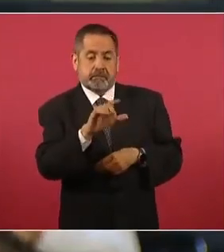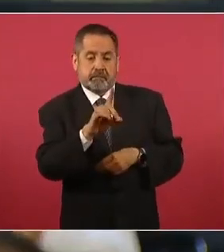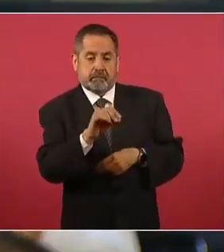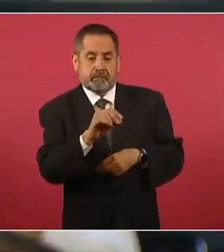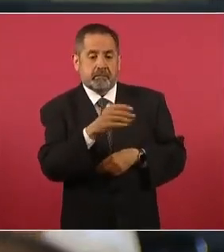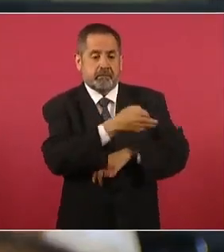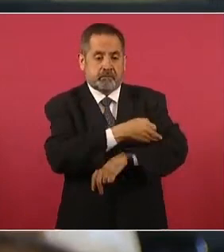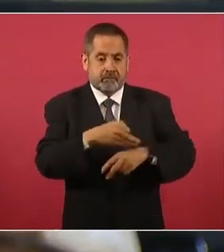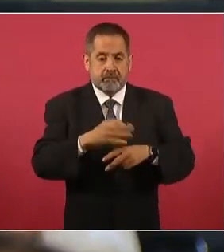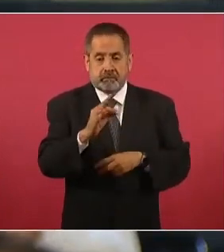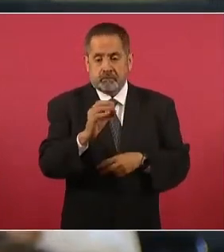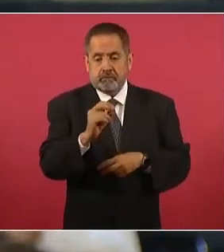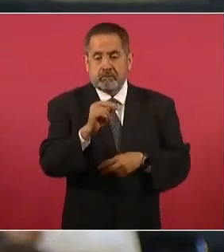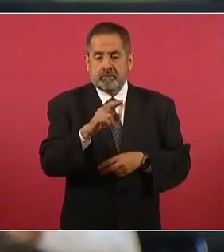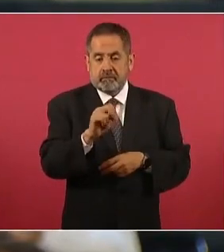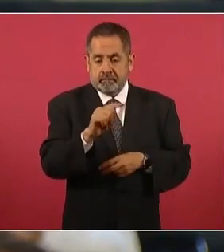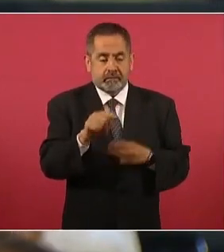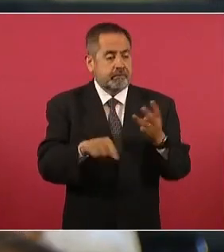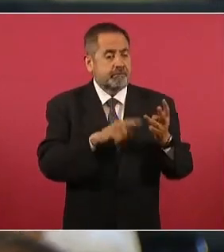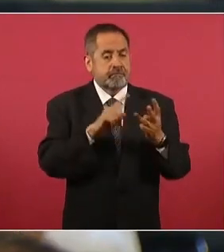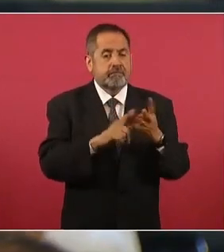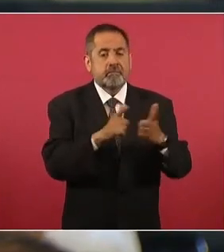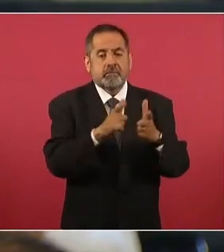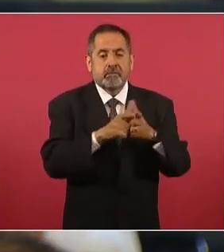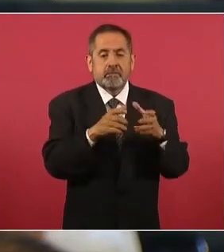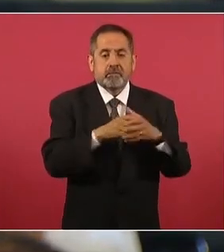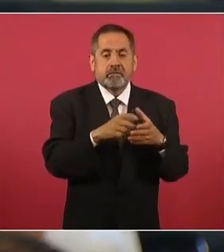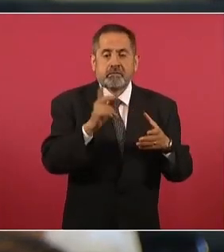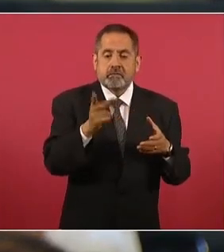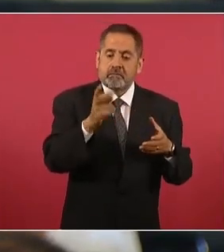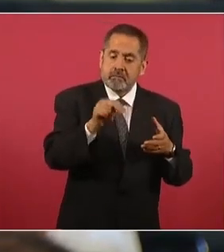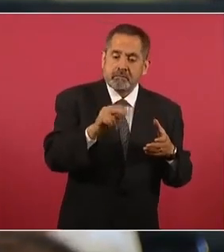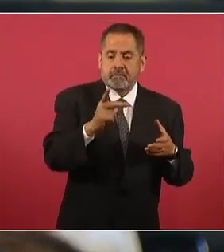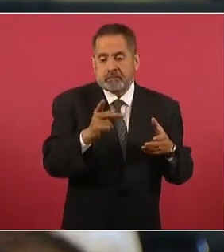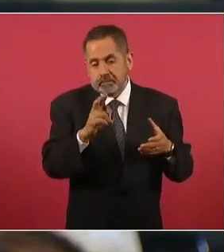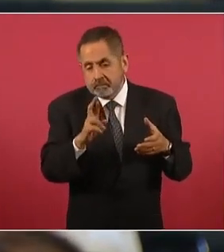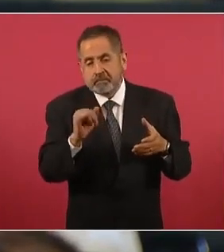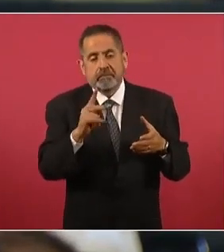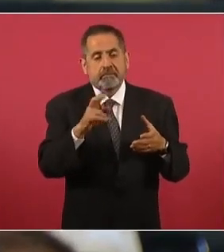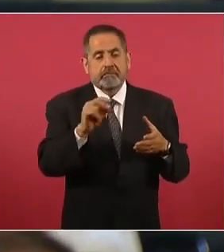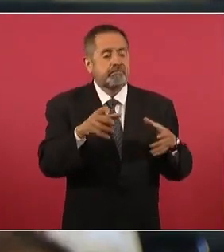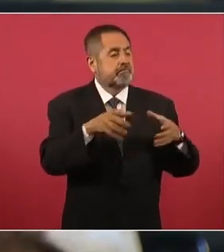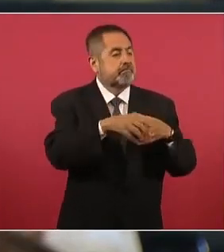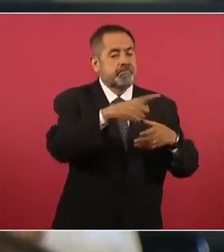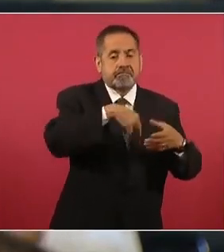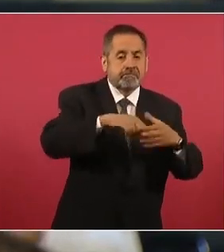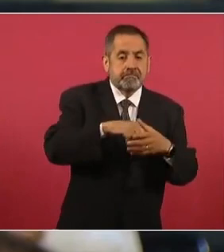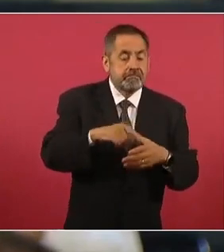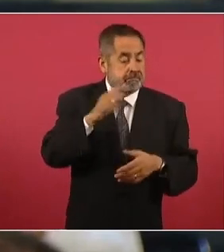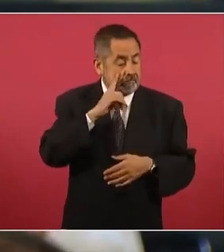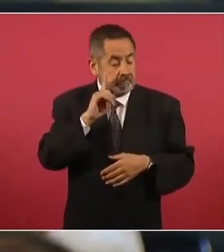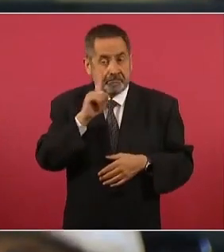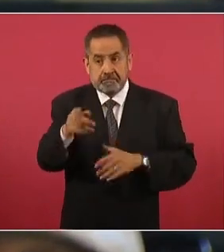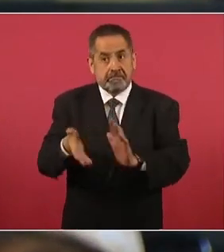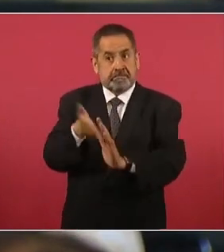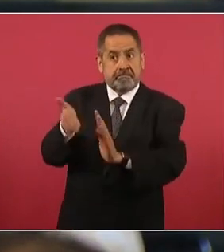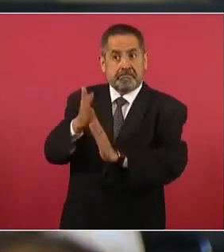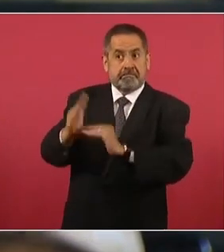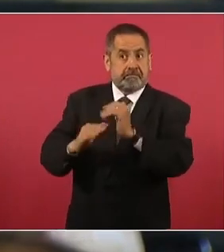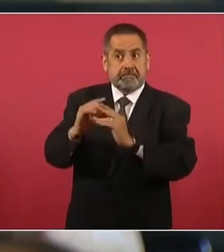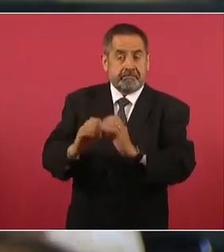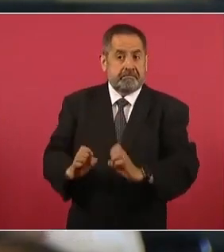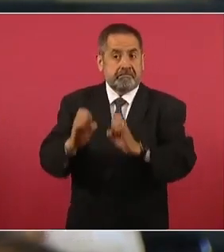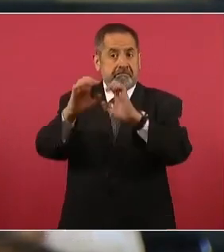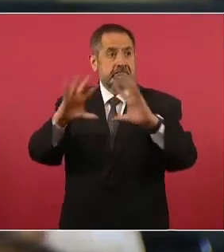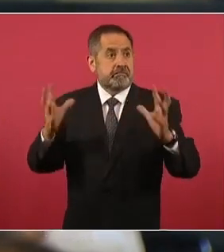familia Fontanet y obviamente los partidos del PAN, PRI y el PRD. Porque con la construcción y venta de estas